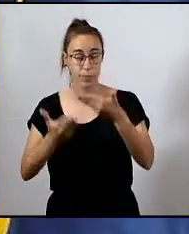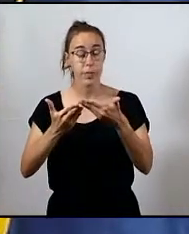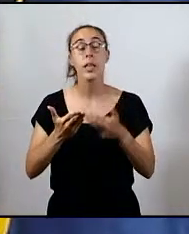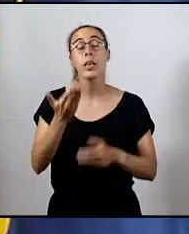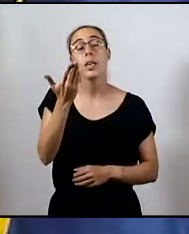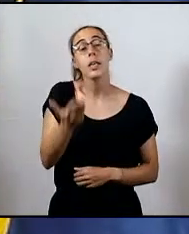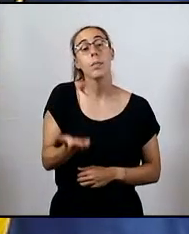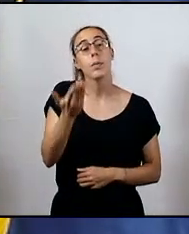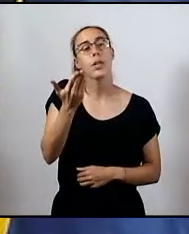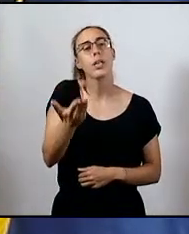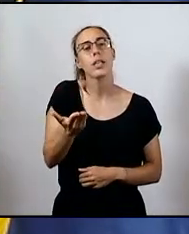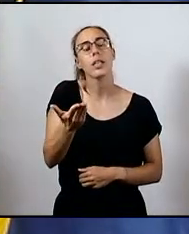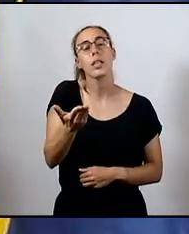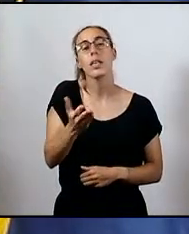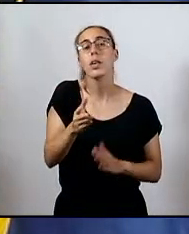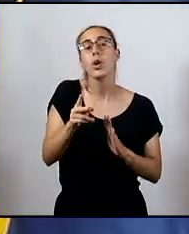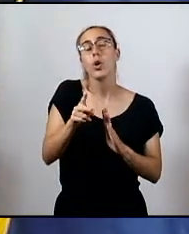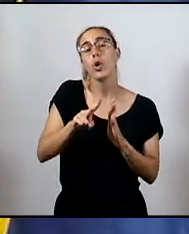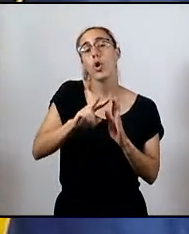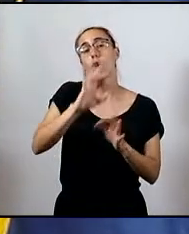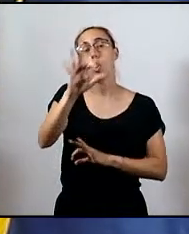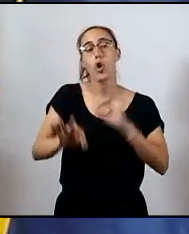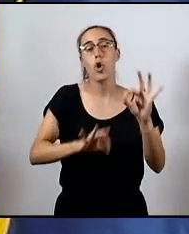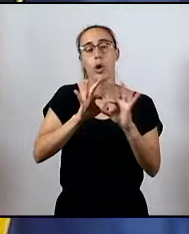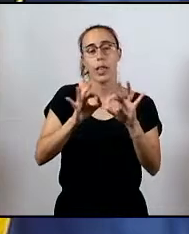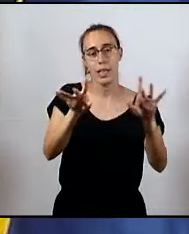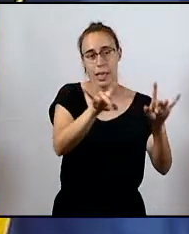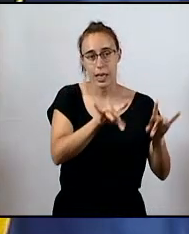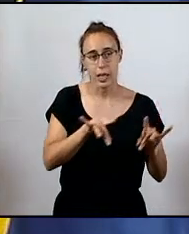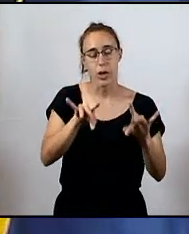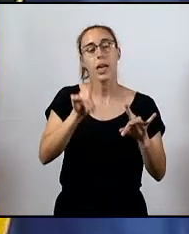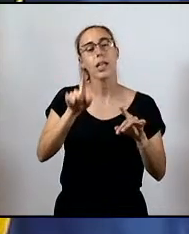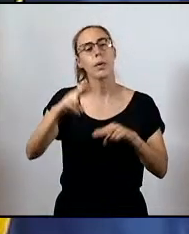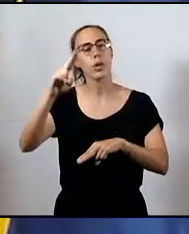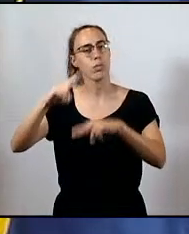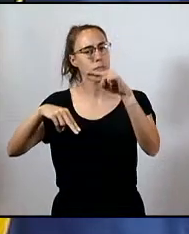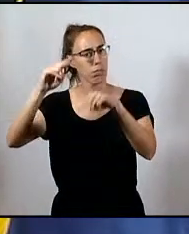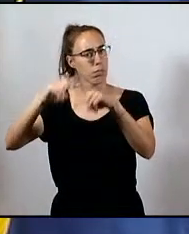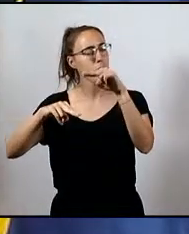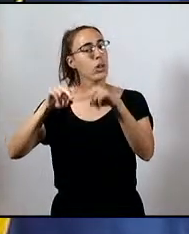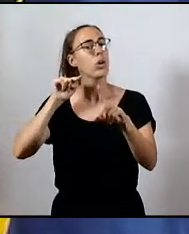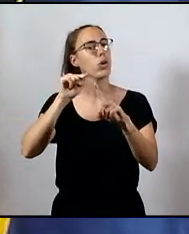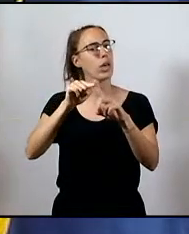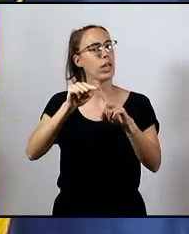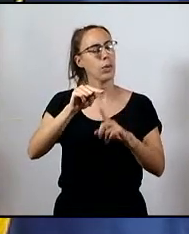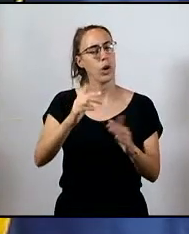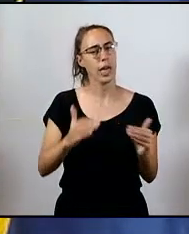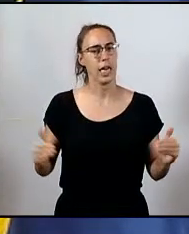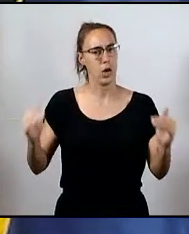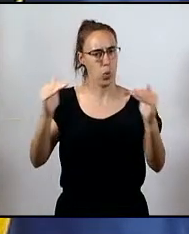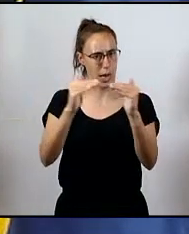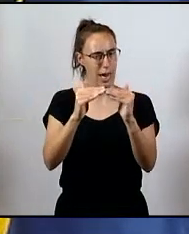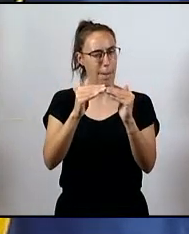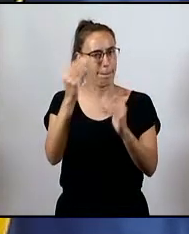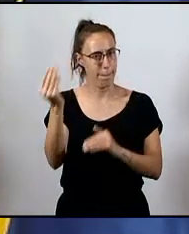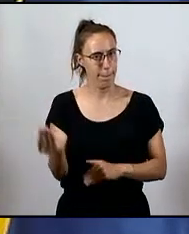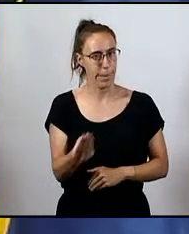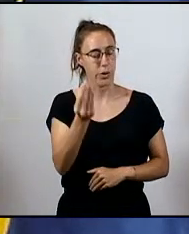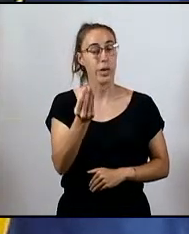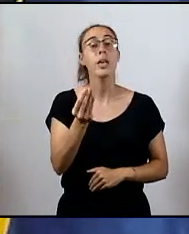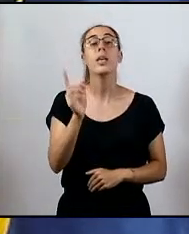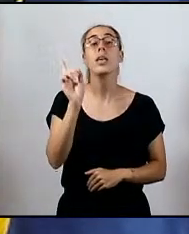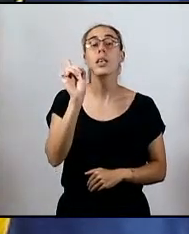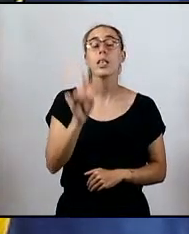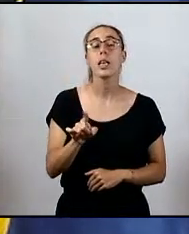que haya instrumentos de ordenación territorial y urbanística para promover esa igualdad. Consideramos que la vertebración de